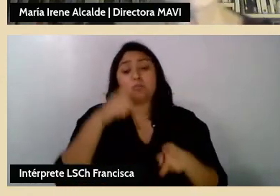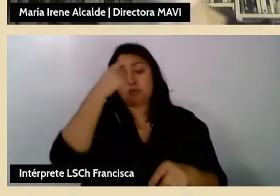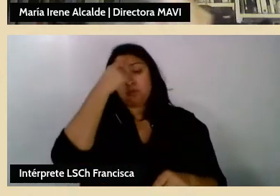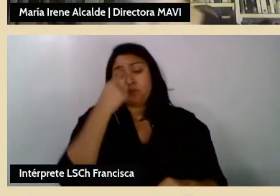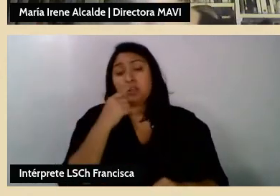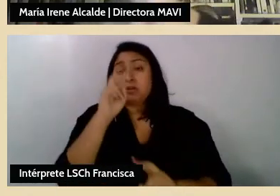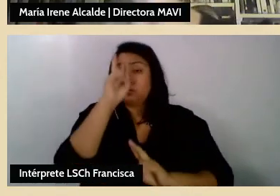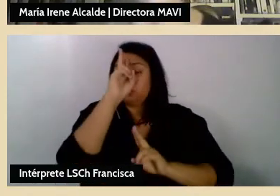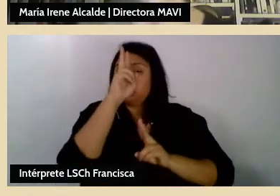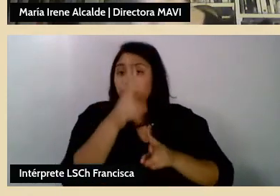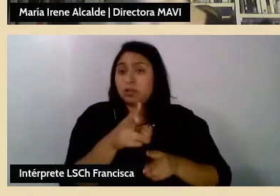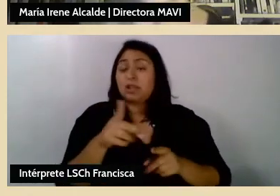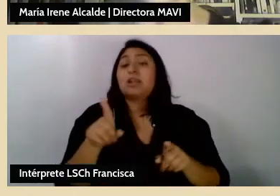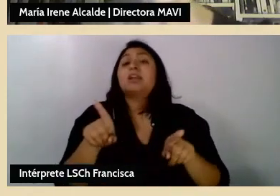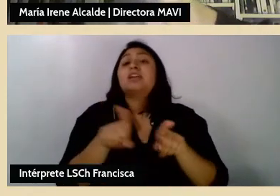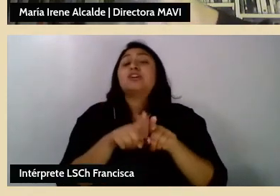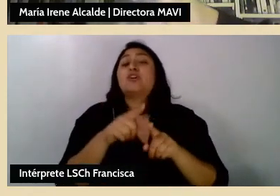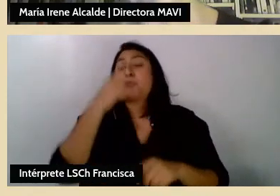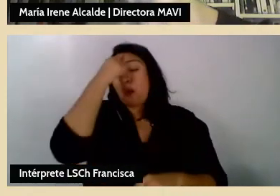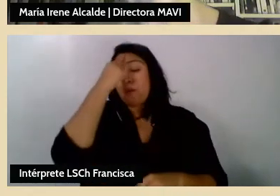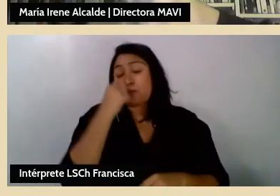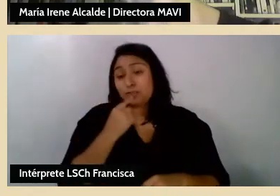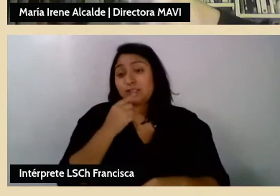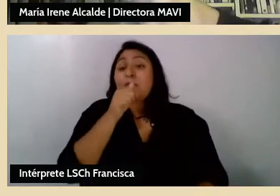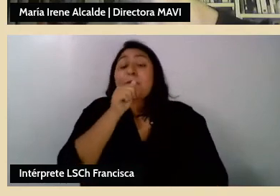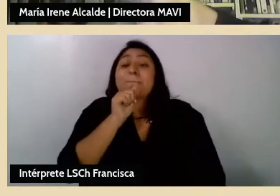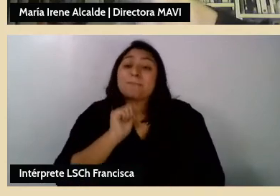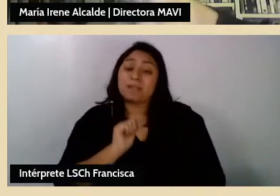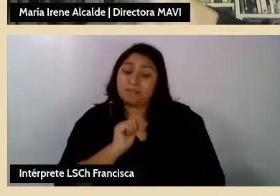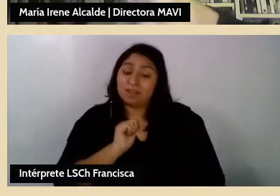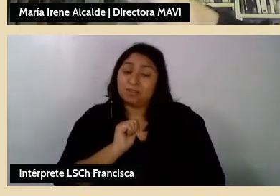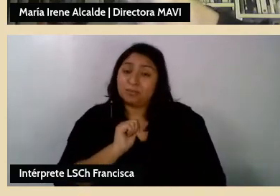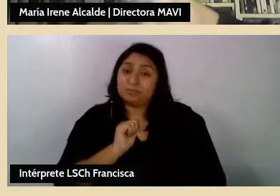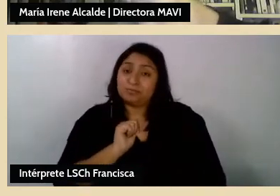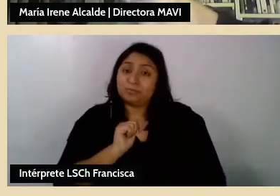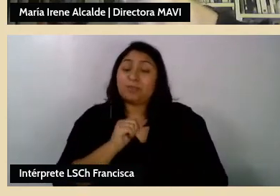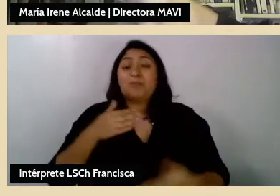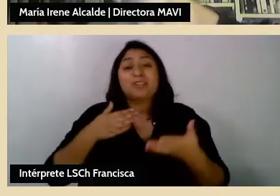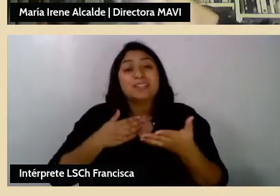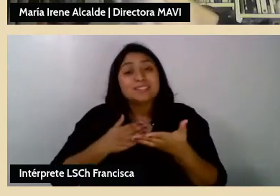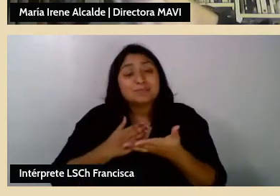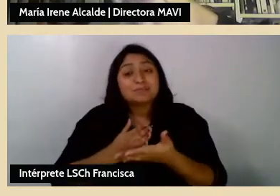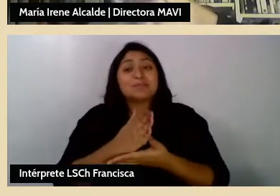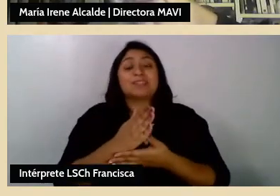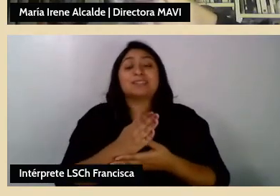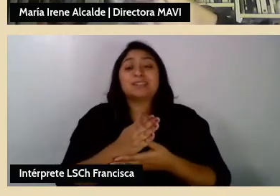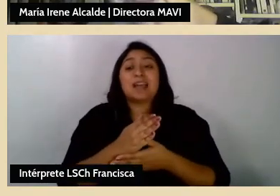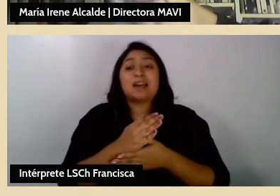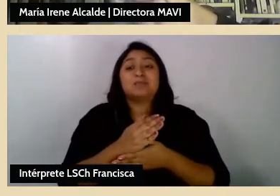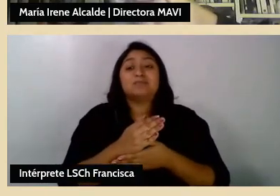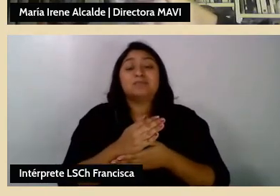museo privado, porque este es un museo que parte de una colección privada, pero